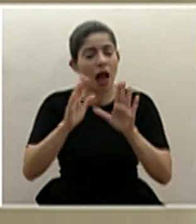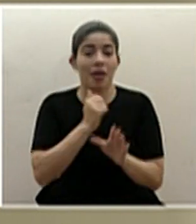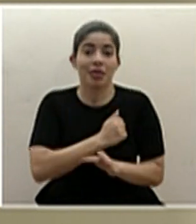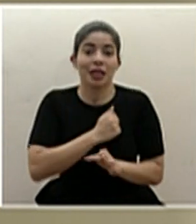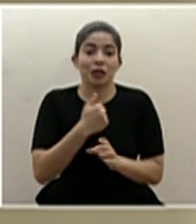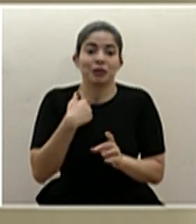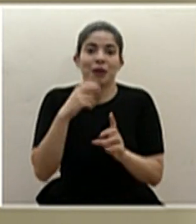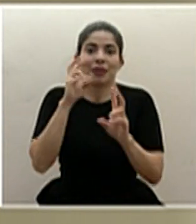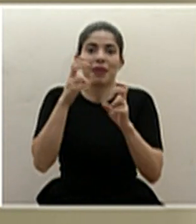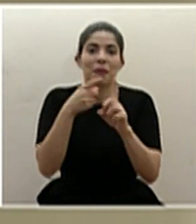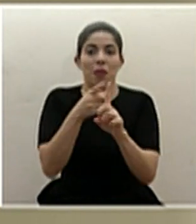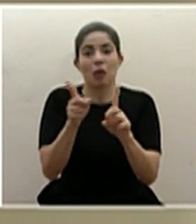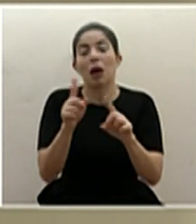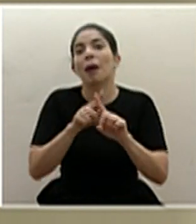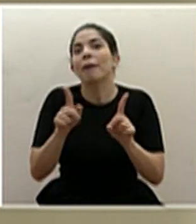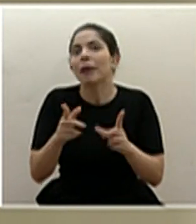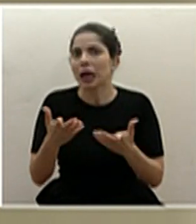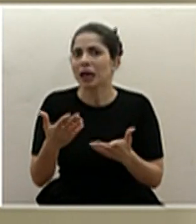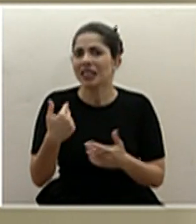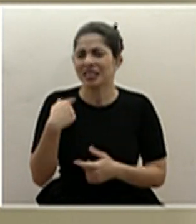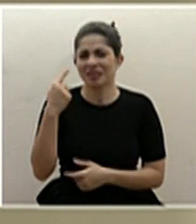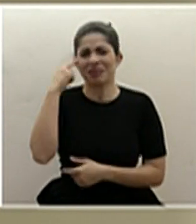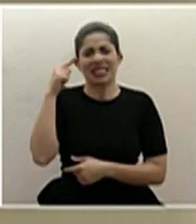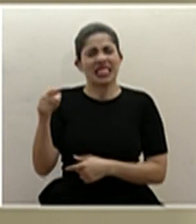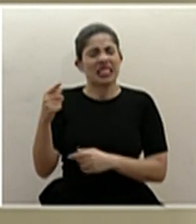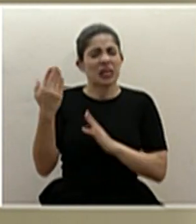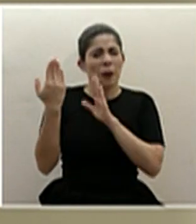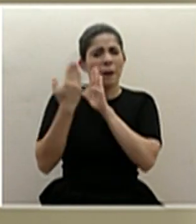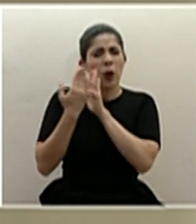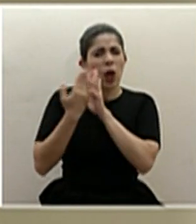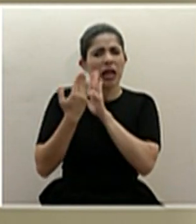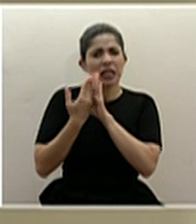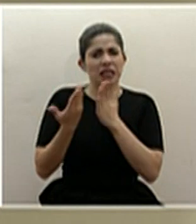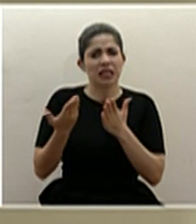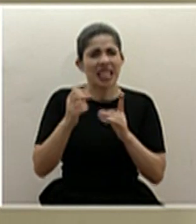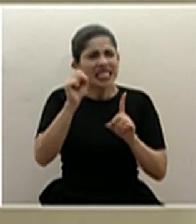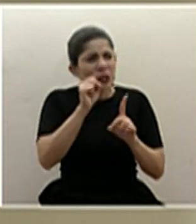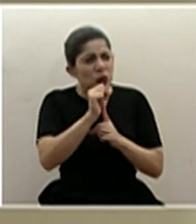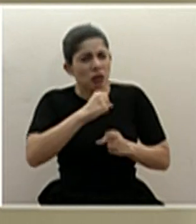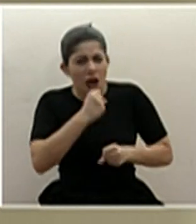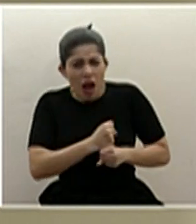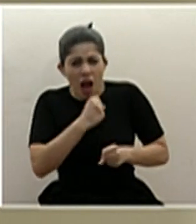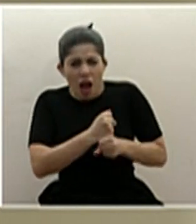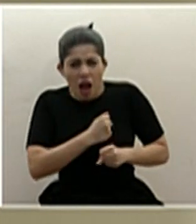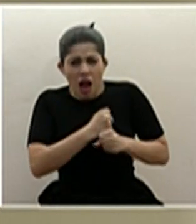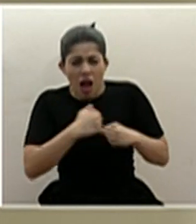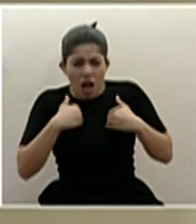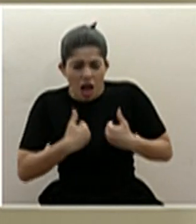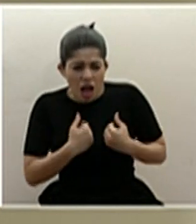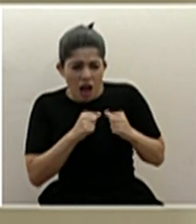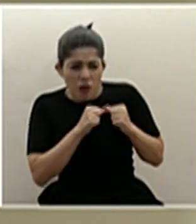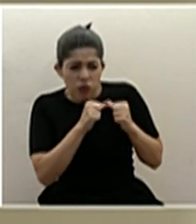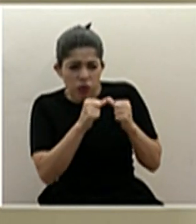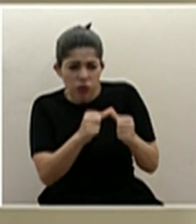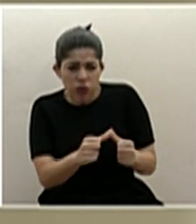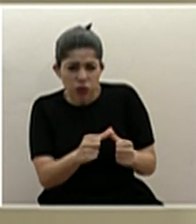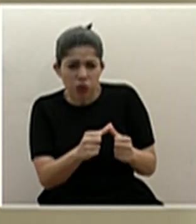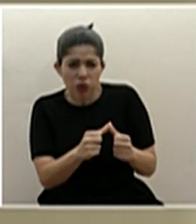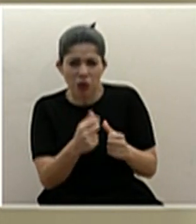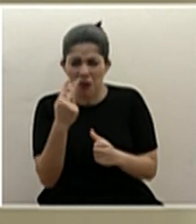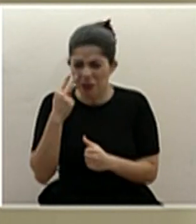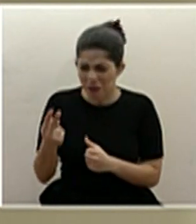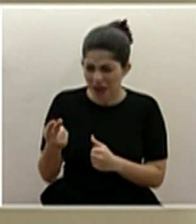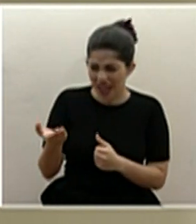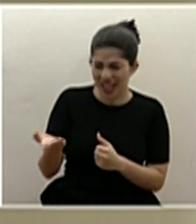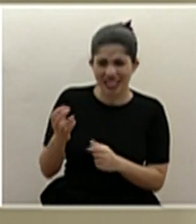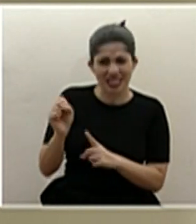que me salga el protocolo, pero realmente me parece a mí molesto que dentro de toda la situación de trabajo tengamos que estar viendo